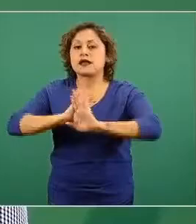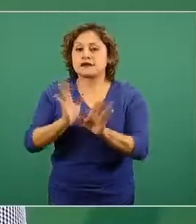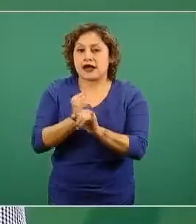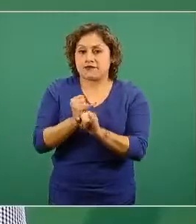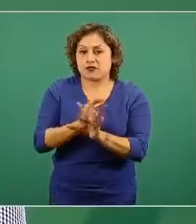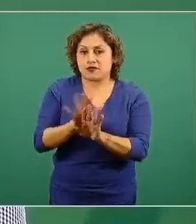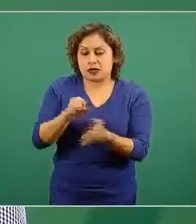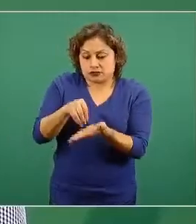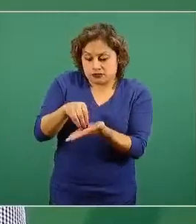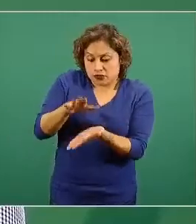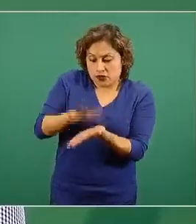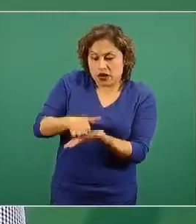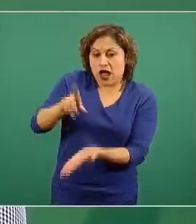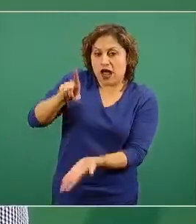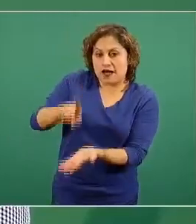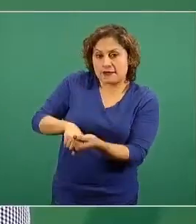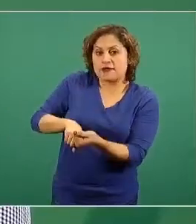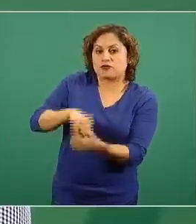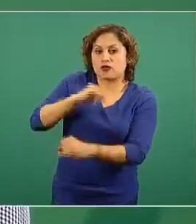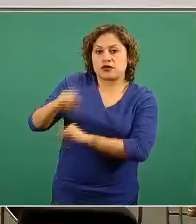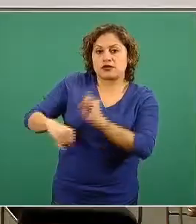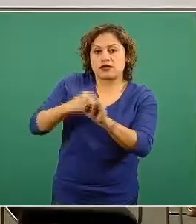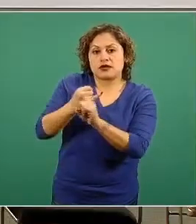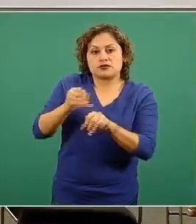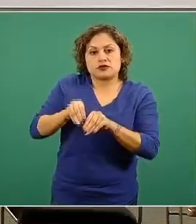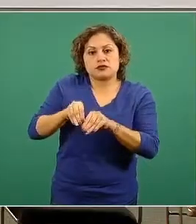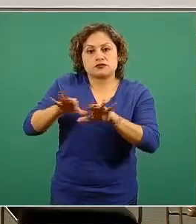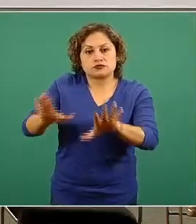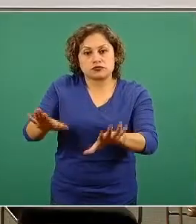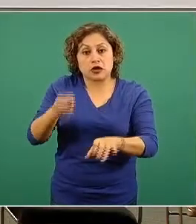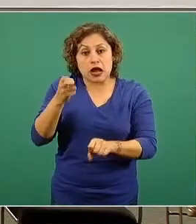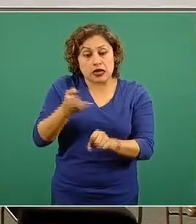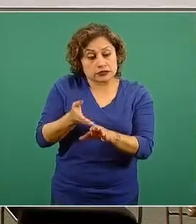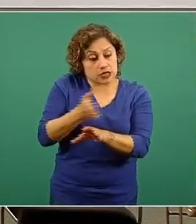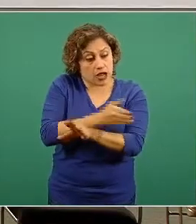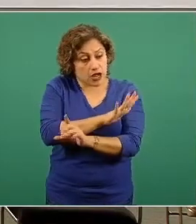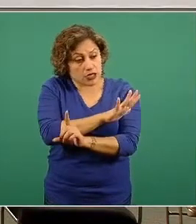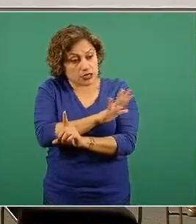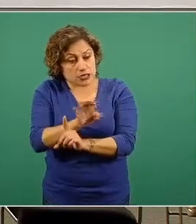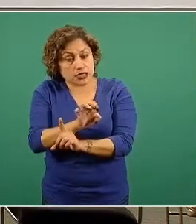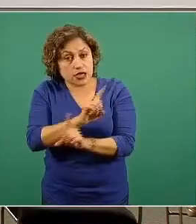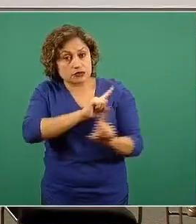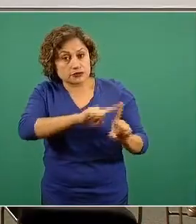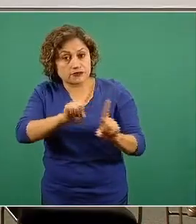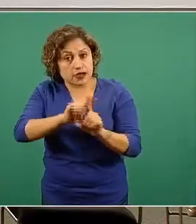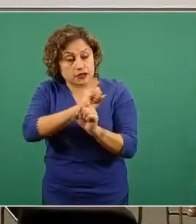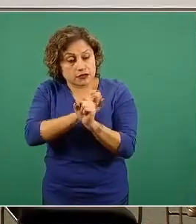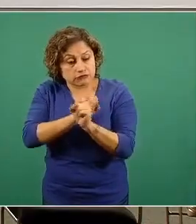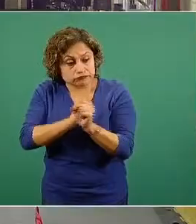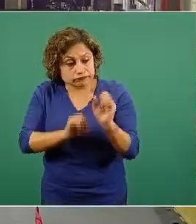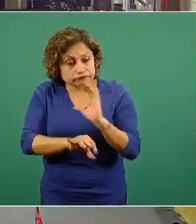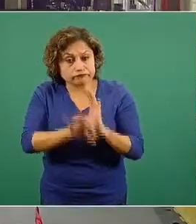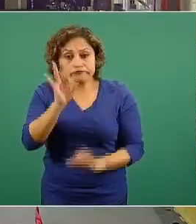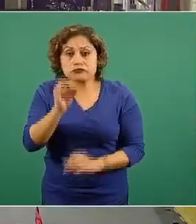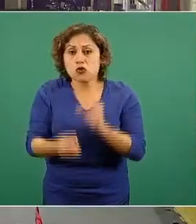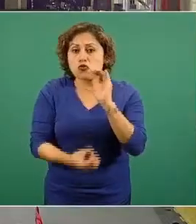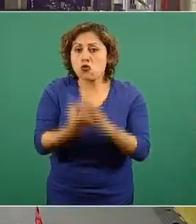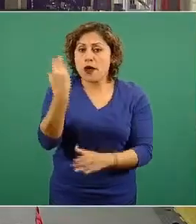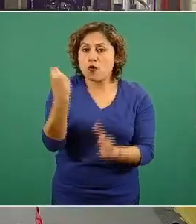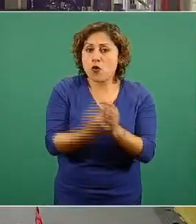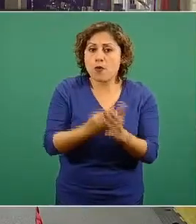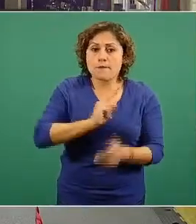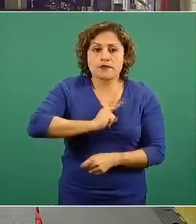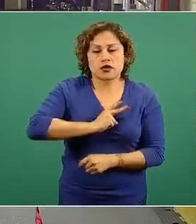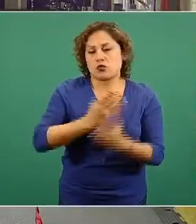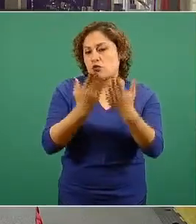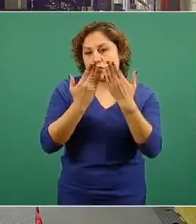banco de genotipificación, y en estas no se encontró la presencia de esta nueva variante. Esta es